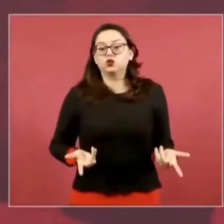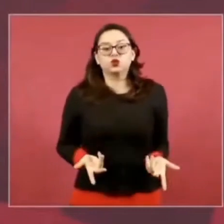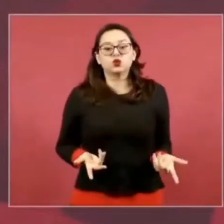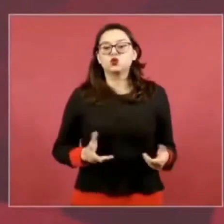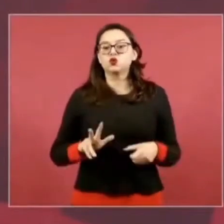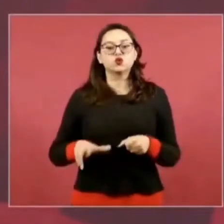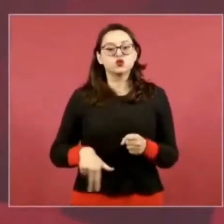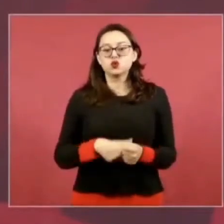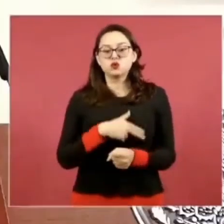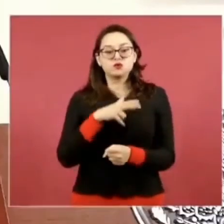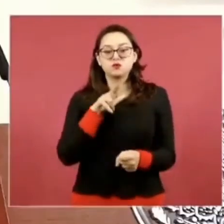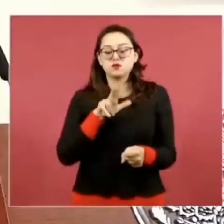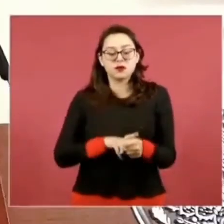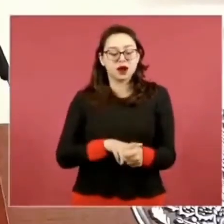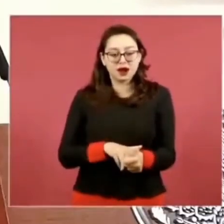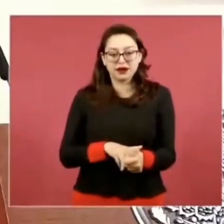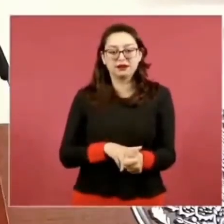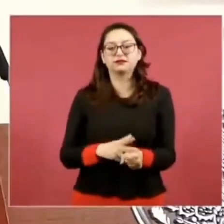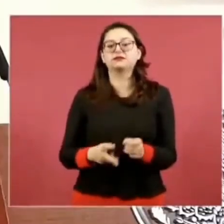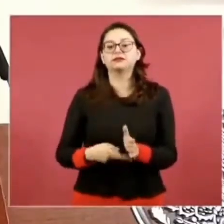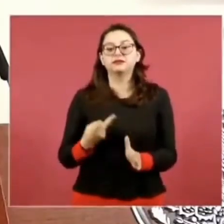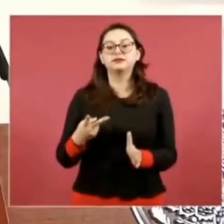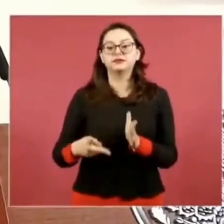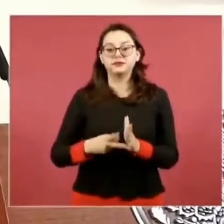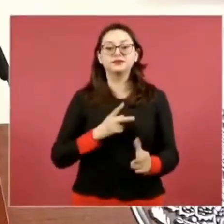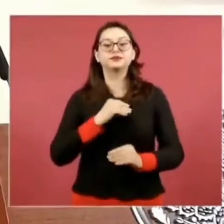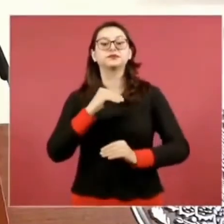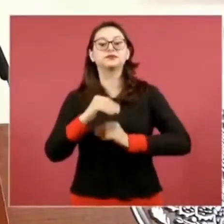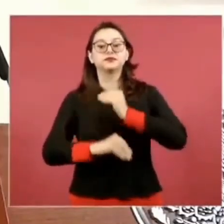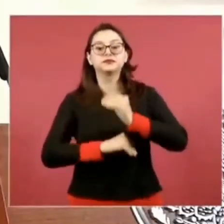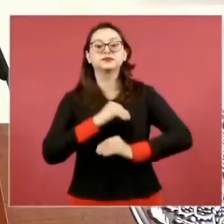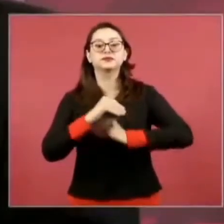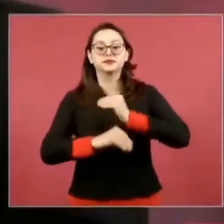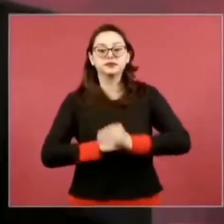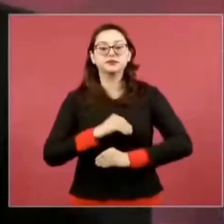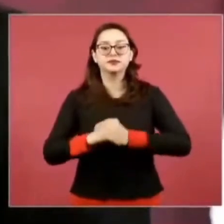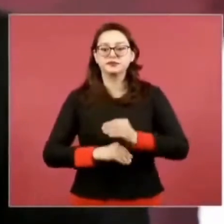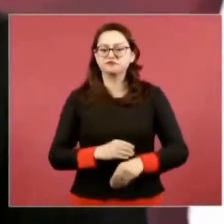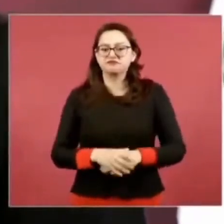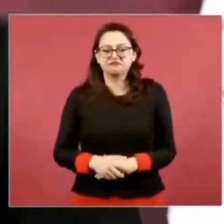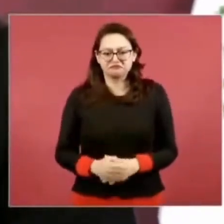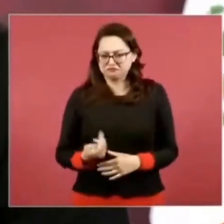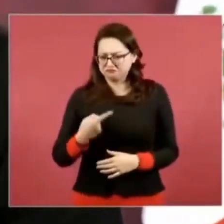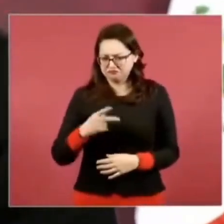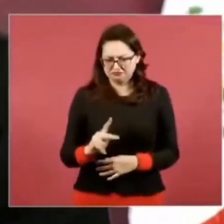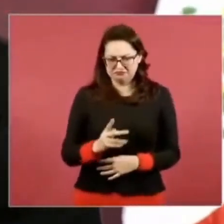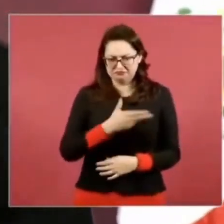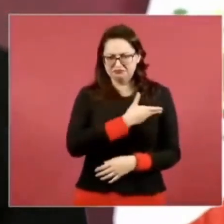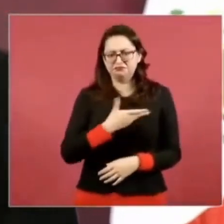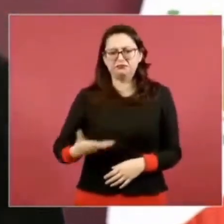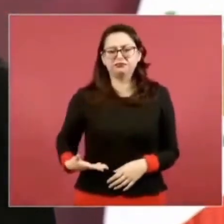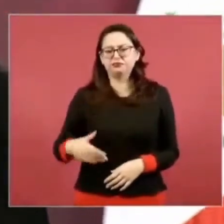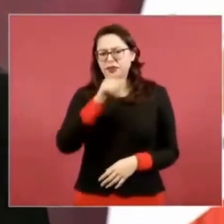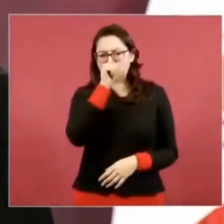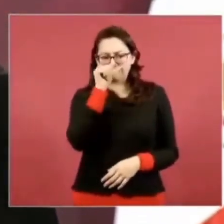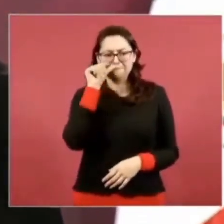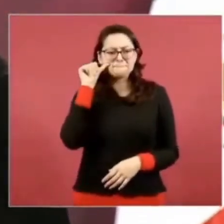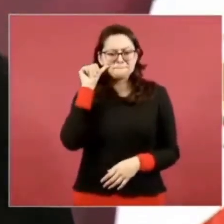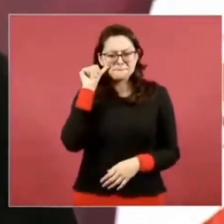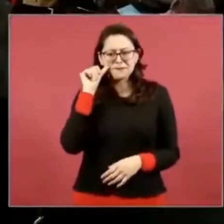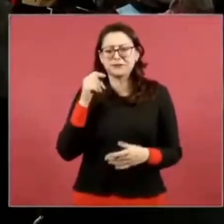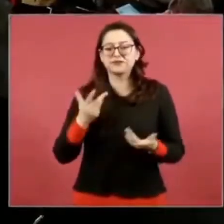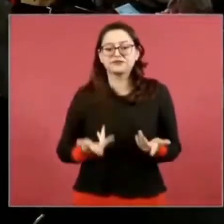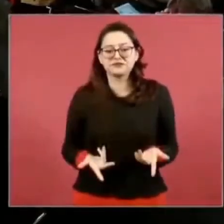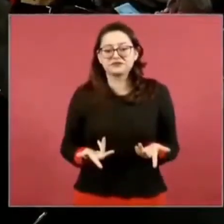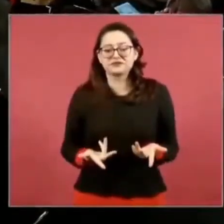se confrontaban constantemente. Aún así, como el presidente Juárez tenía más experiencia que